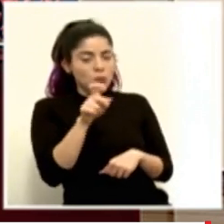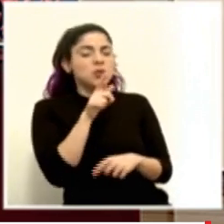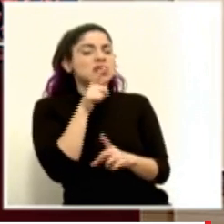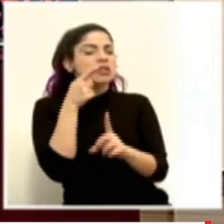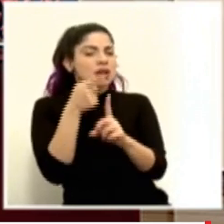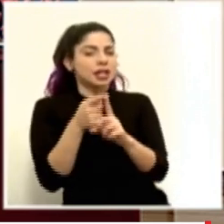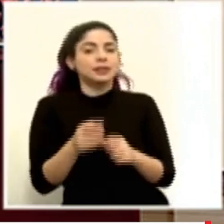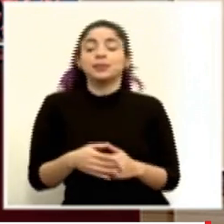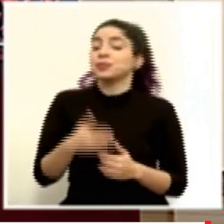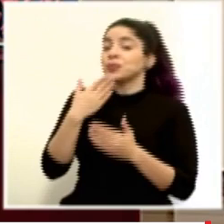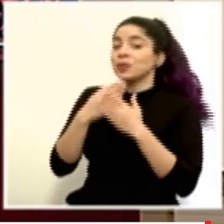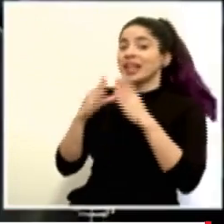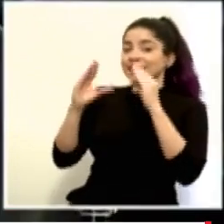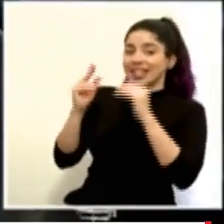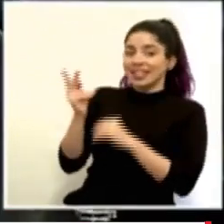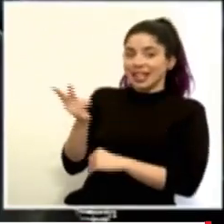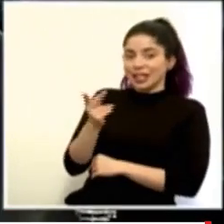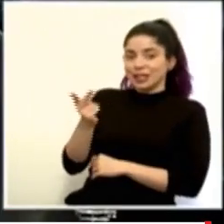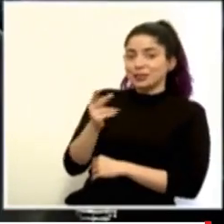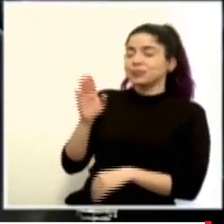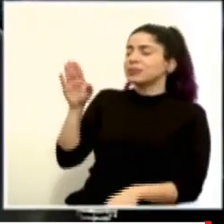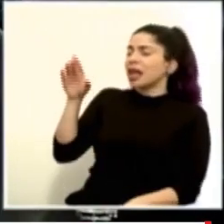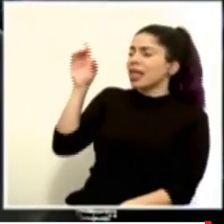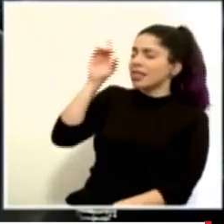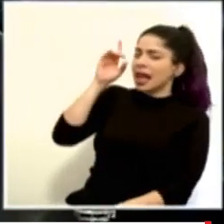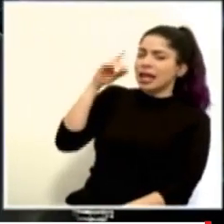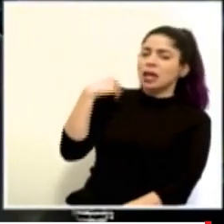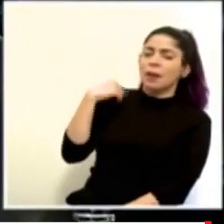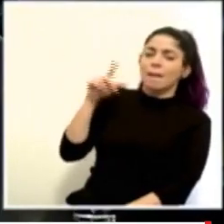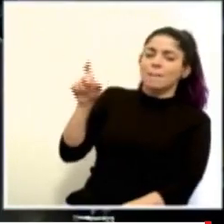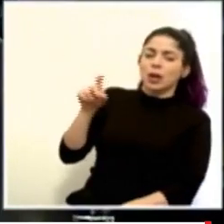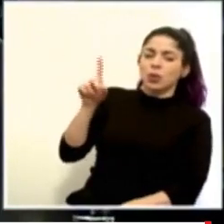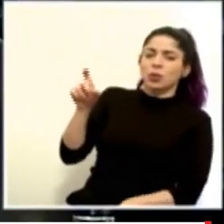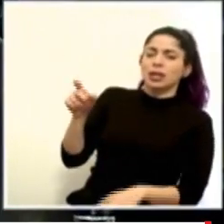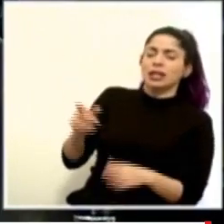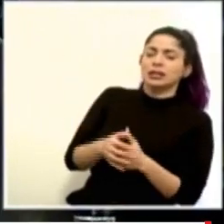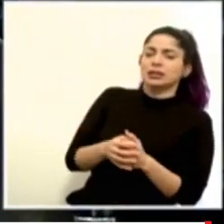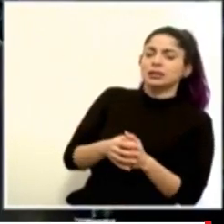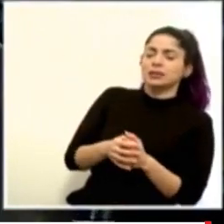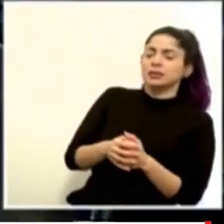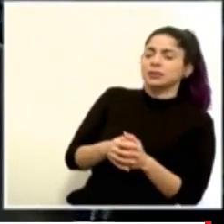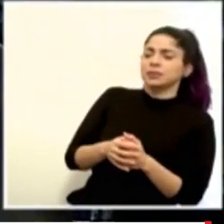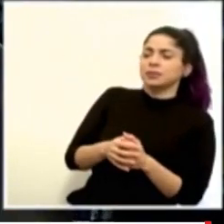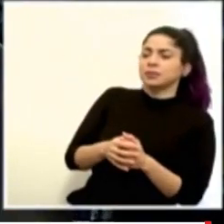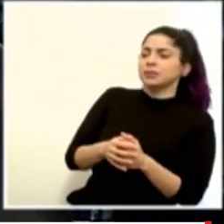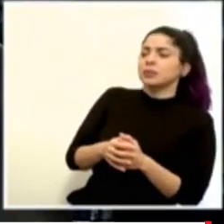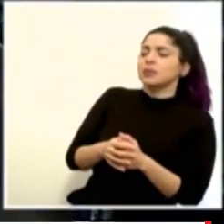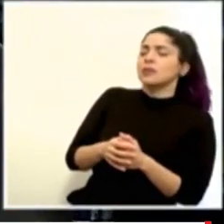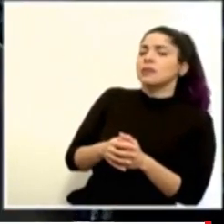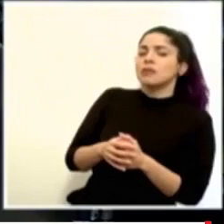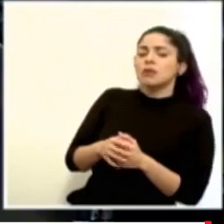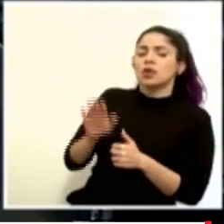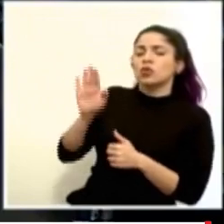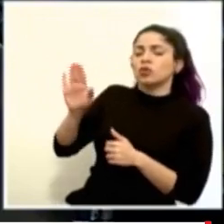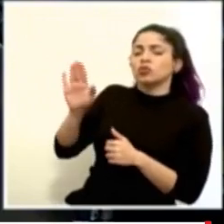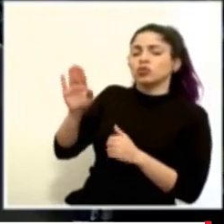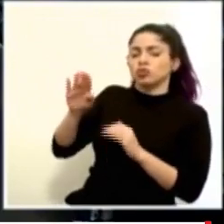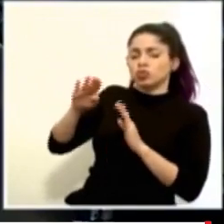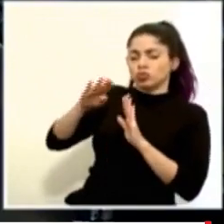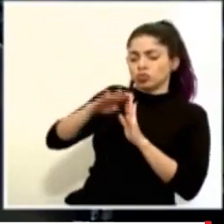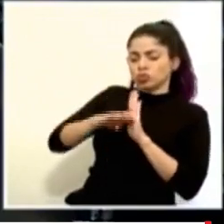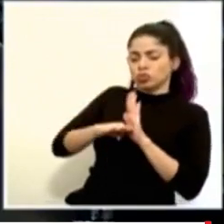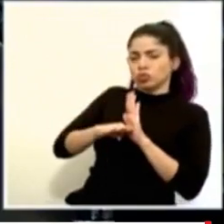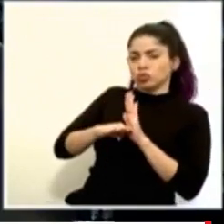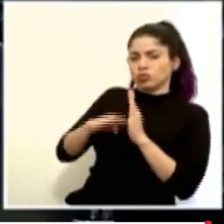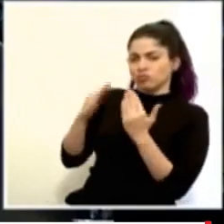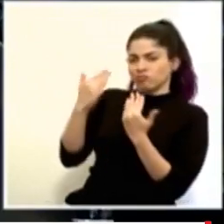va dirigida. Buenas tardes a los dos. Don Daniel, yo tengo un par de consultas. La medida de